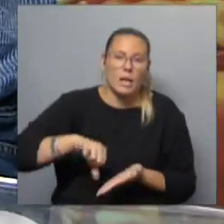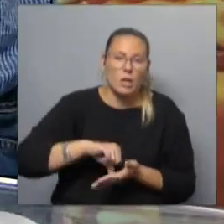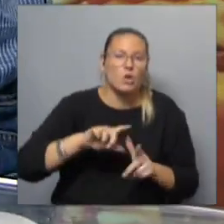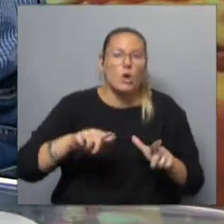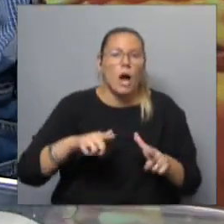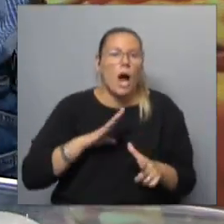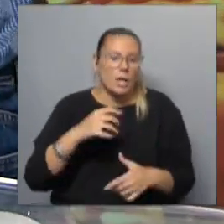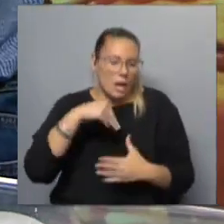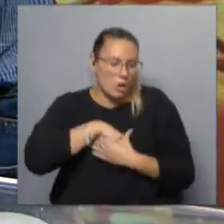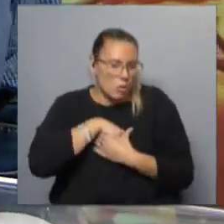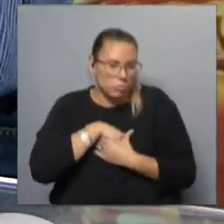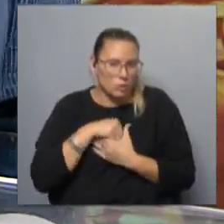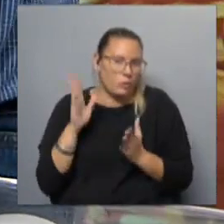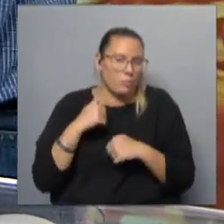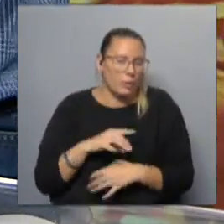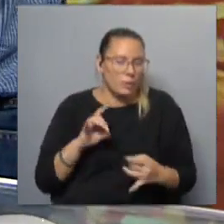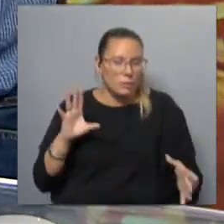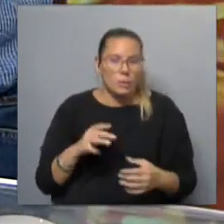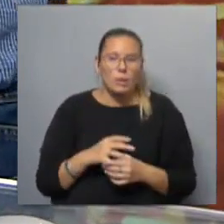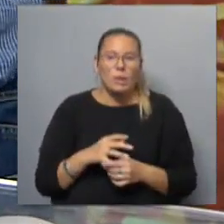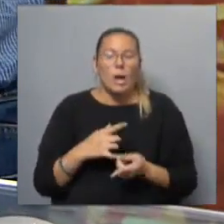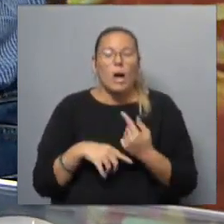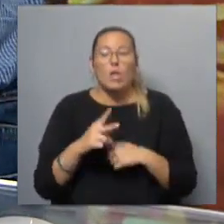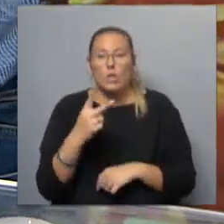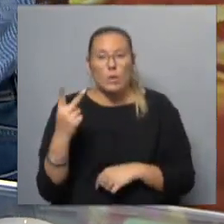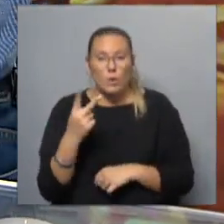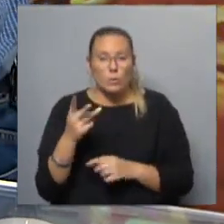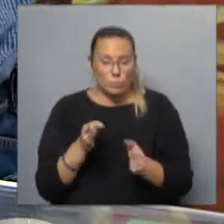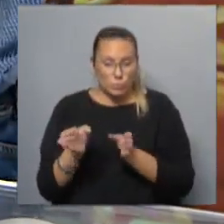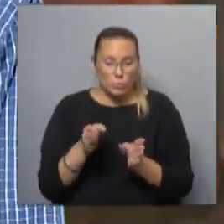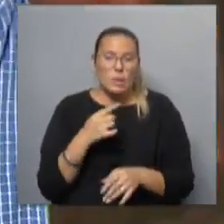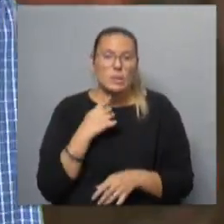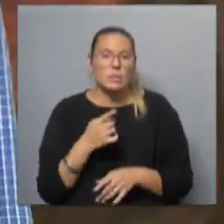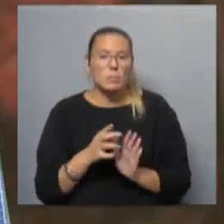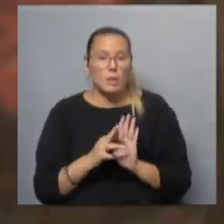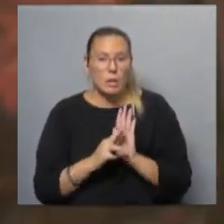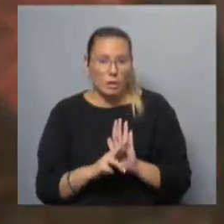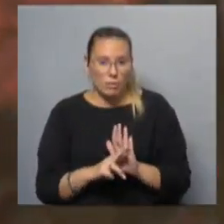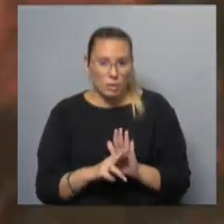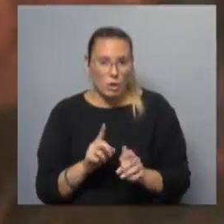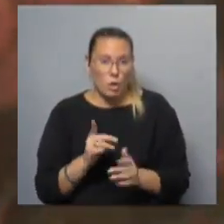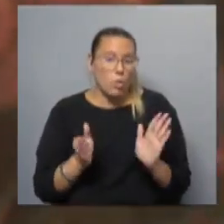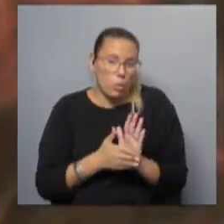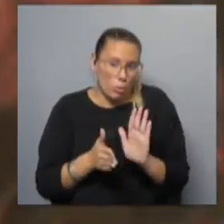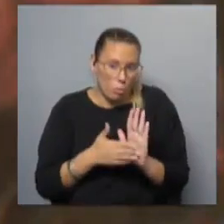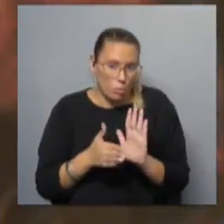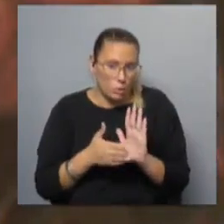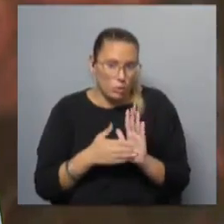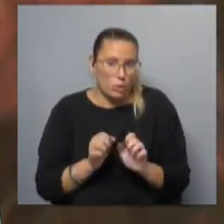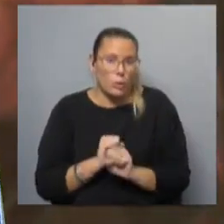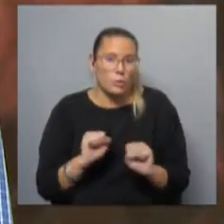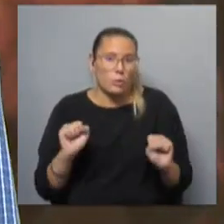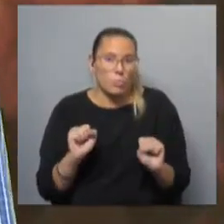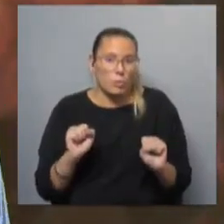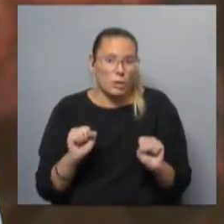subjetividad ahí. Exactamente, eso no hay como errarle. Ahora, hay dos puntos que nos sirven un poco como de referencia. Por un lado, están los documentos. No podés hacer